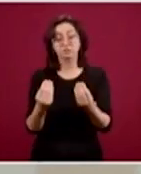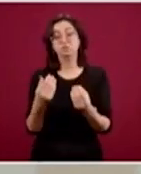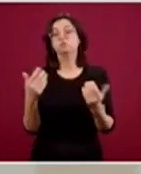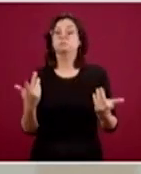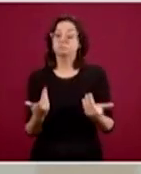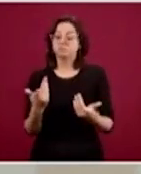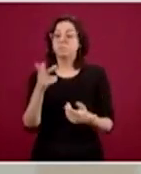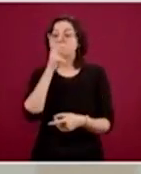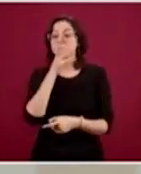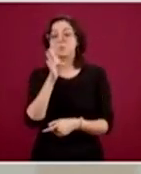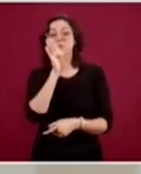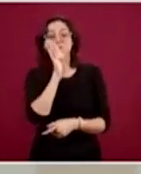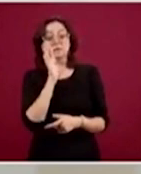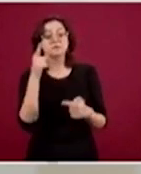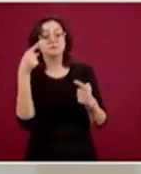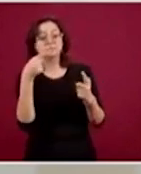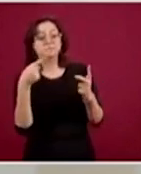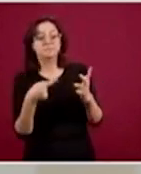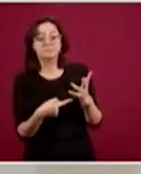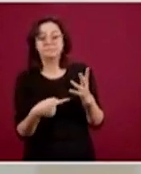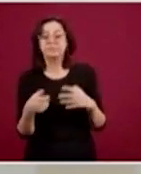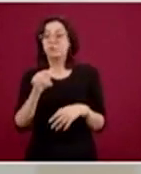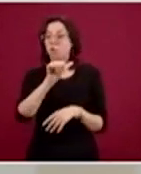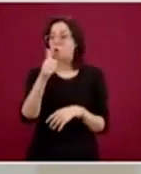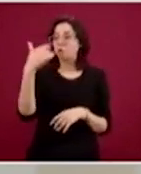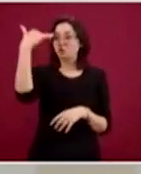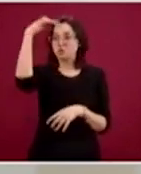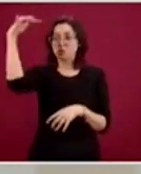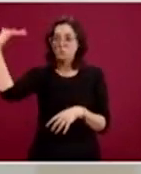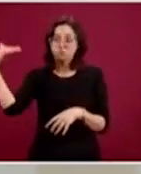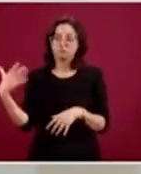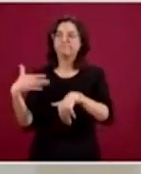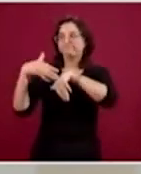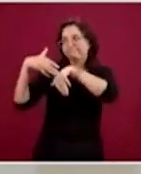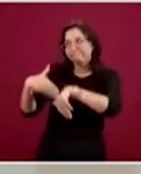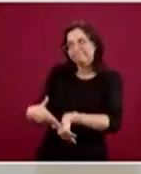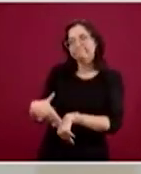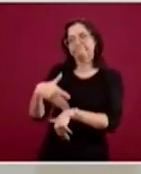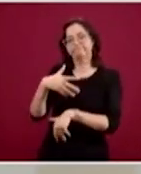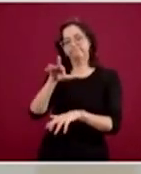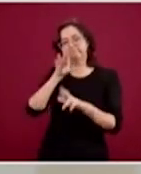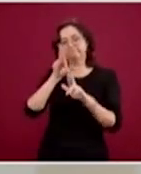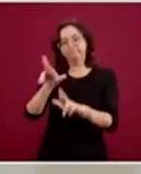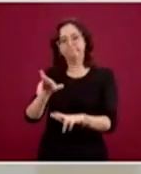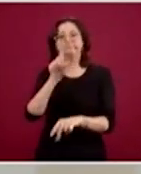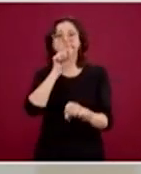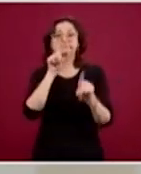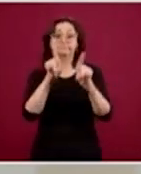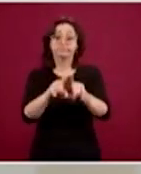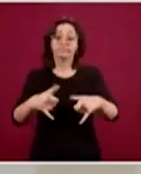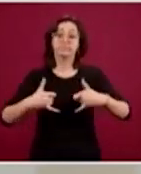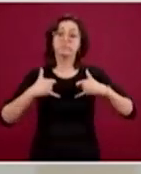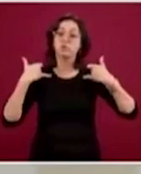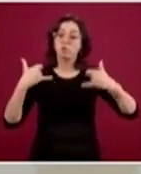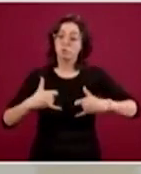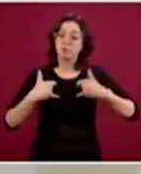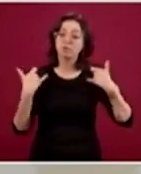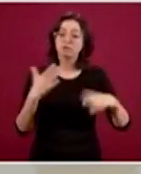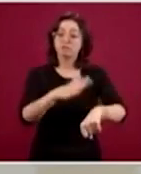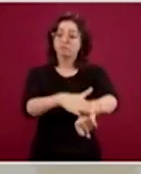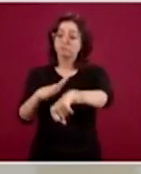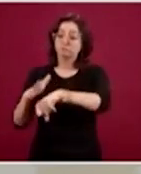respetuosos y que obedezcan a papá y a mamá y a los adultos que están en casa. A los adolescentes les pedimos tranquilidad. Les pedimos